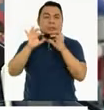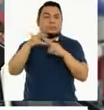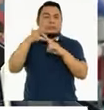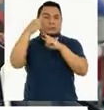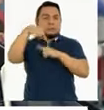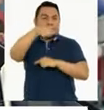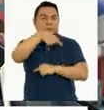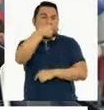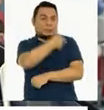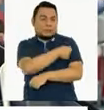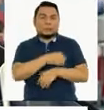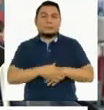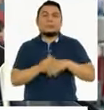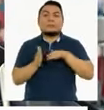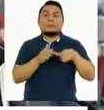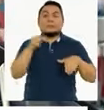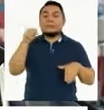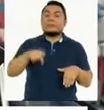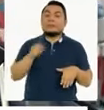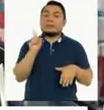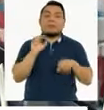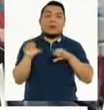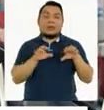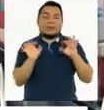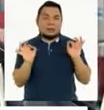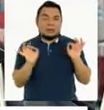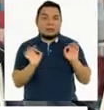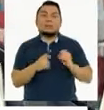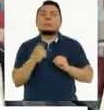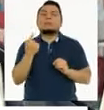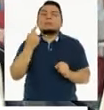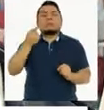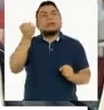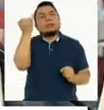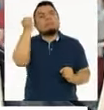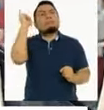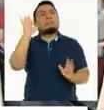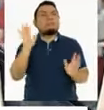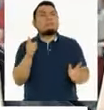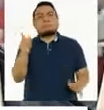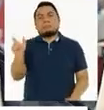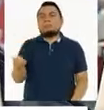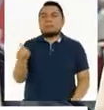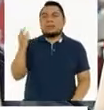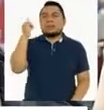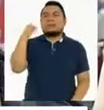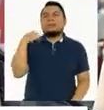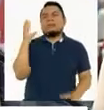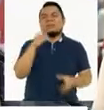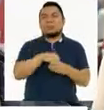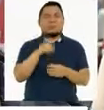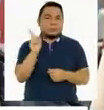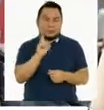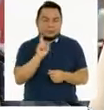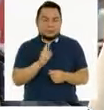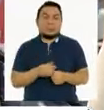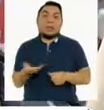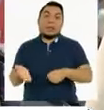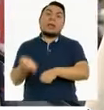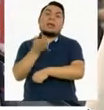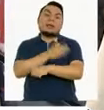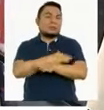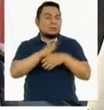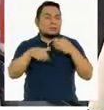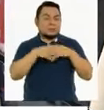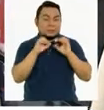vacunarlos. Esto no se ha hecho simplemente porque se le ocurrió a uno y a otro, sino que hemos analizado